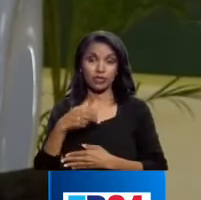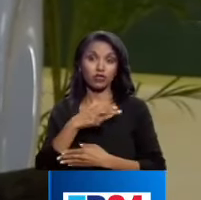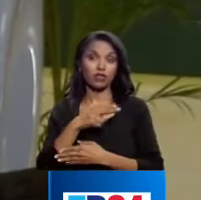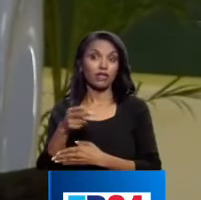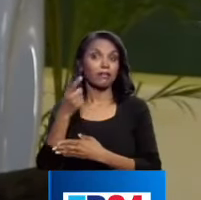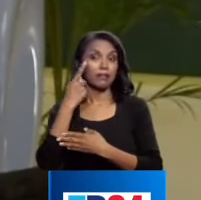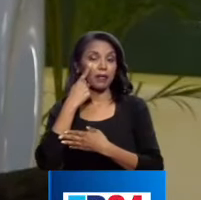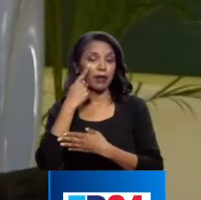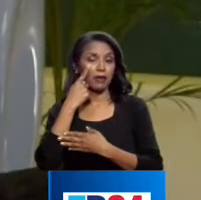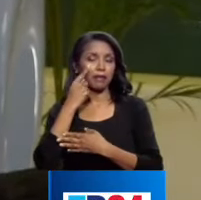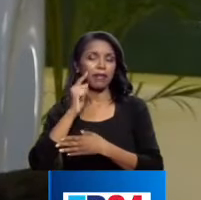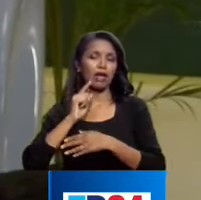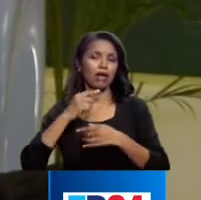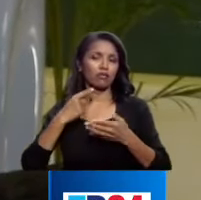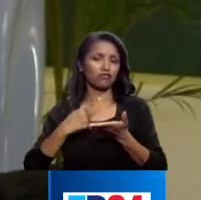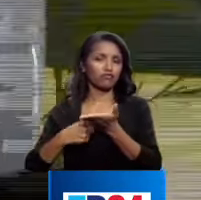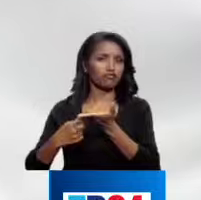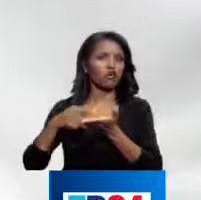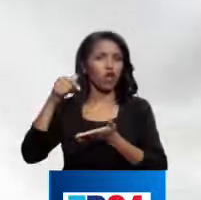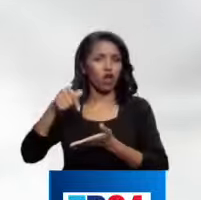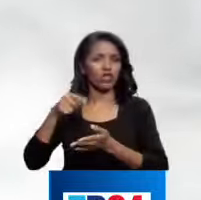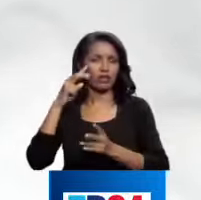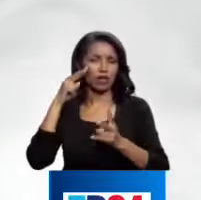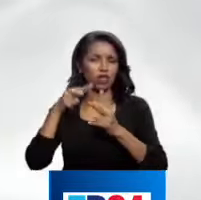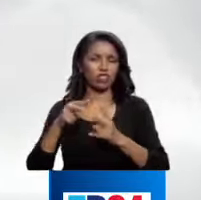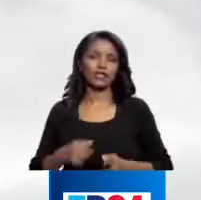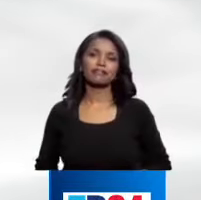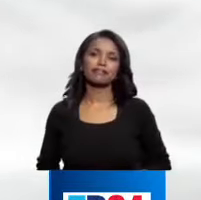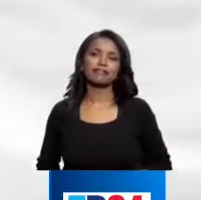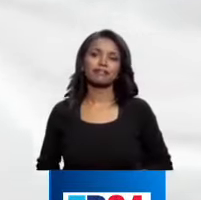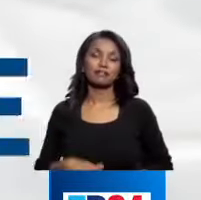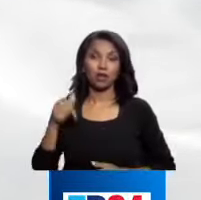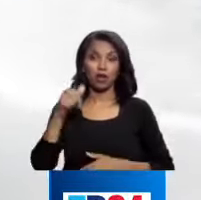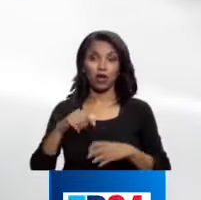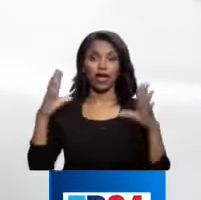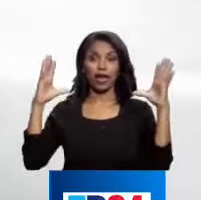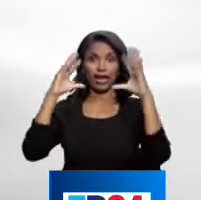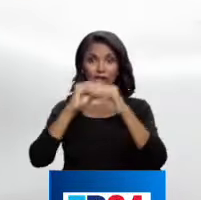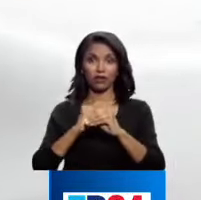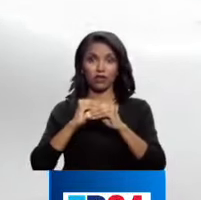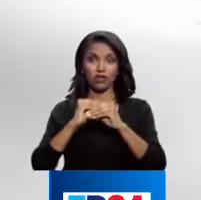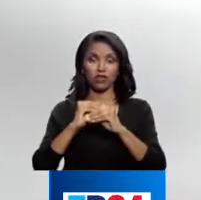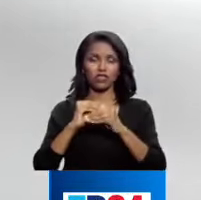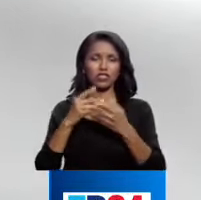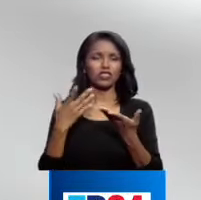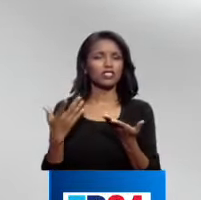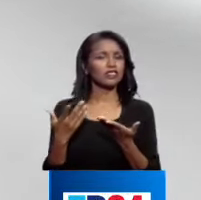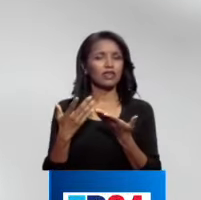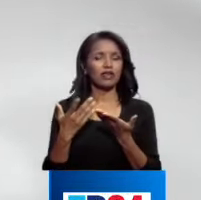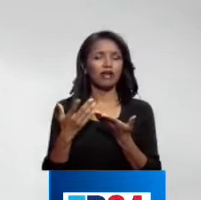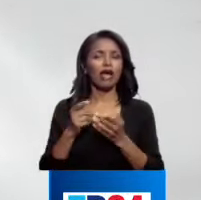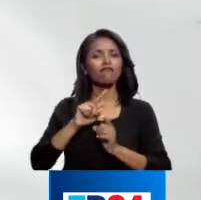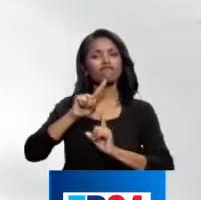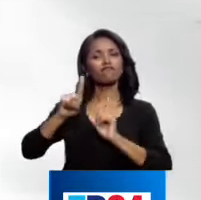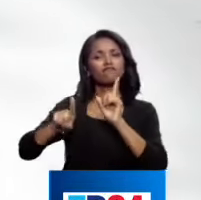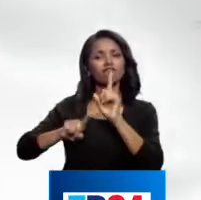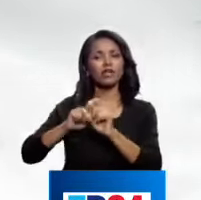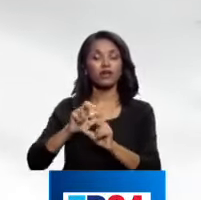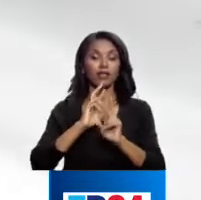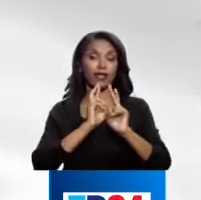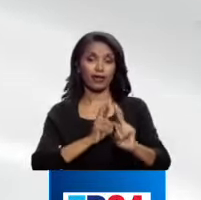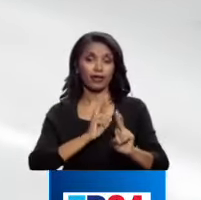testigo de sus propuestas. Esta noche, mediante el ejercicio democrático del debate y